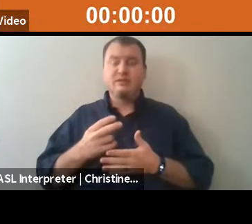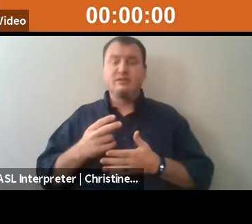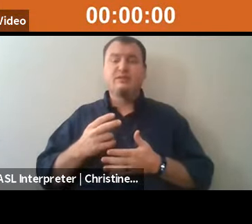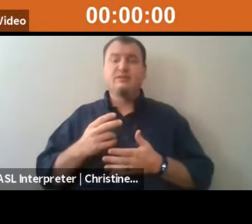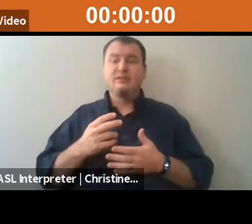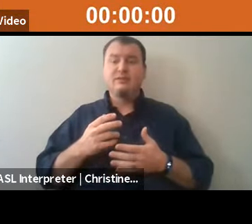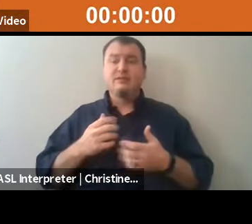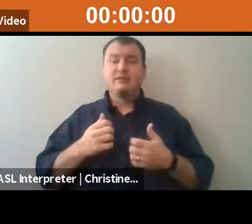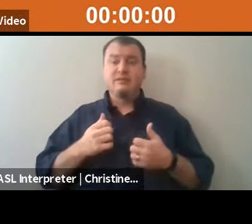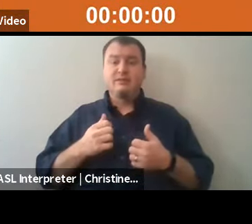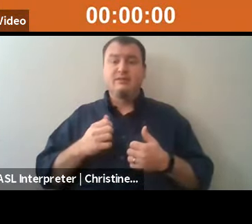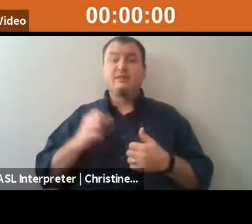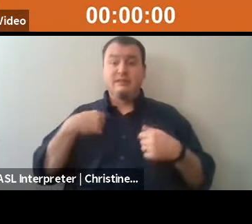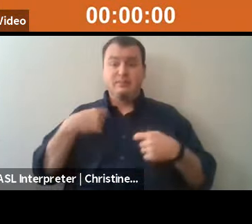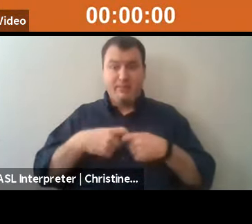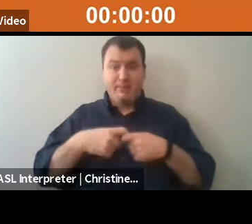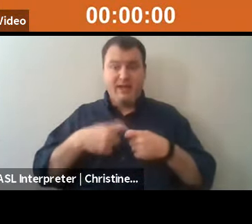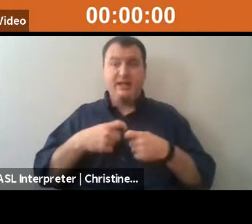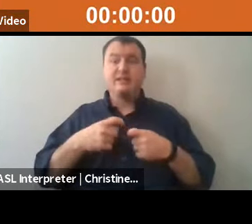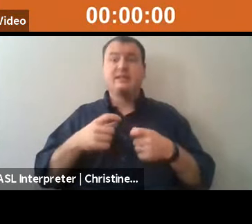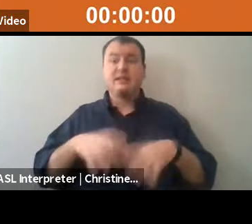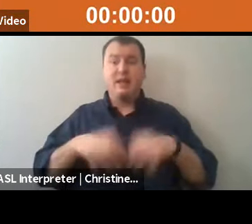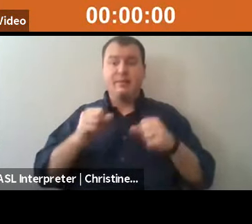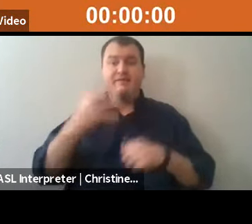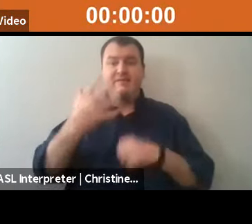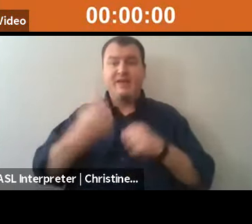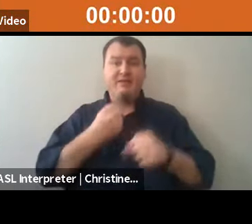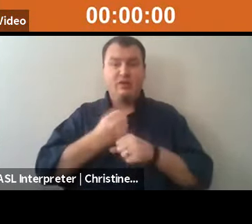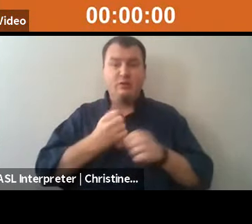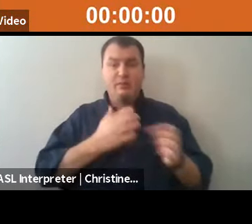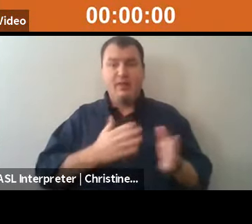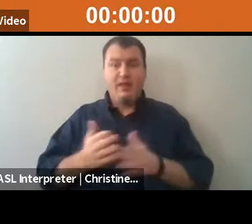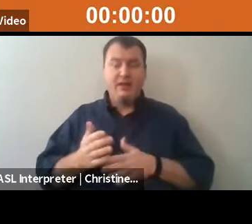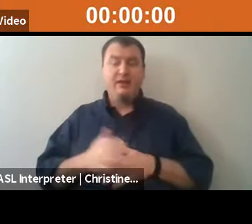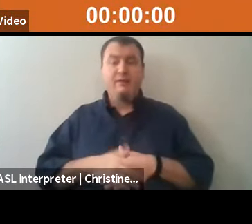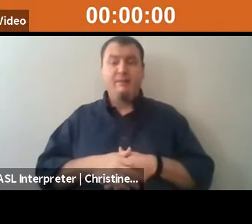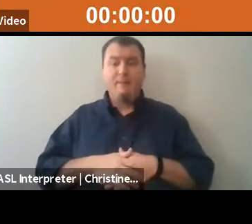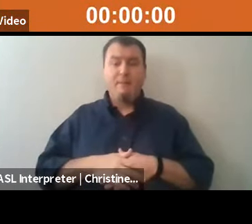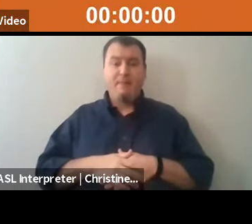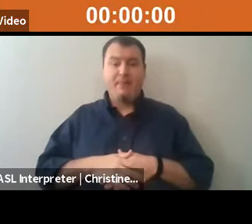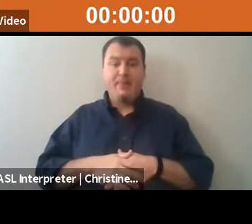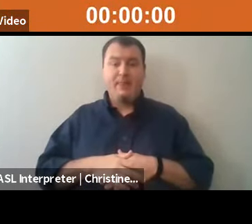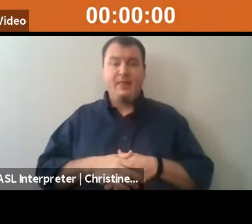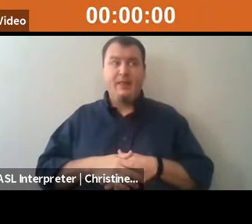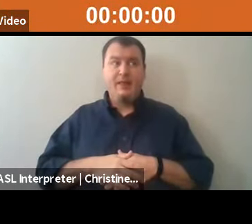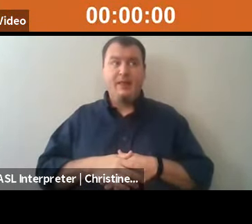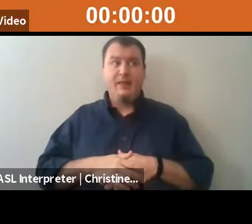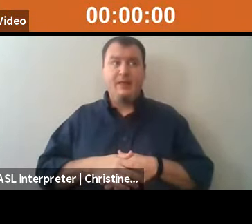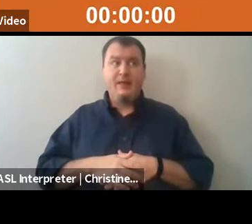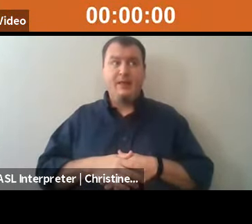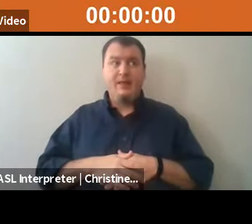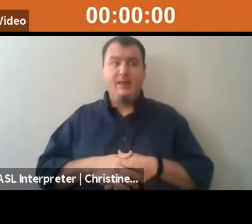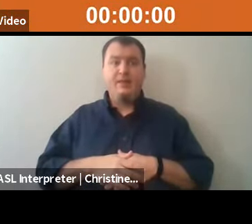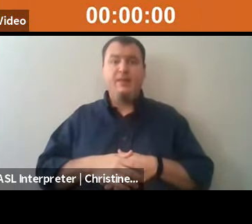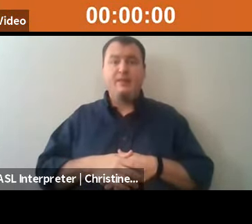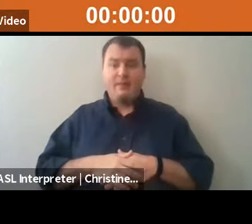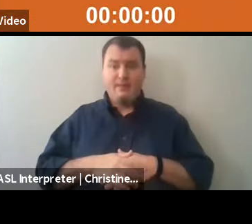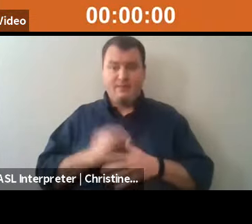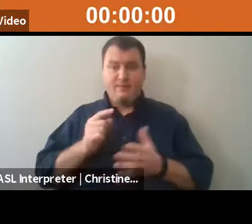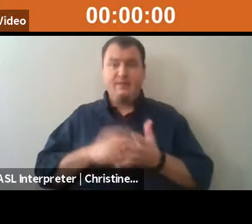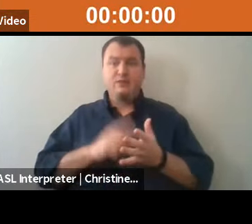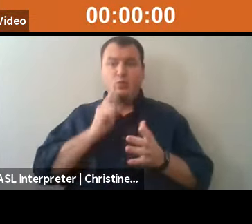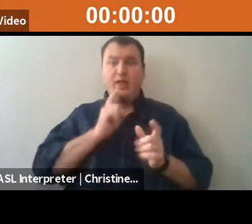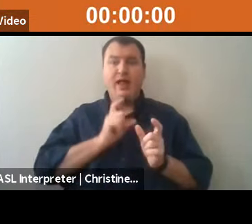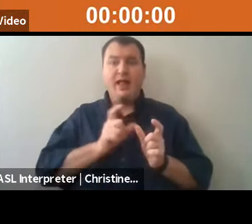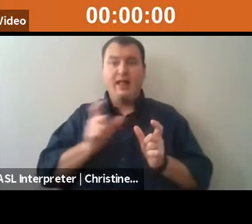de 5 años que está, son 1.000 millones de euros, lo